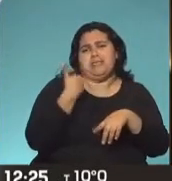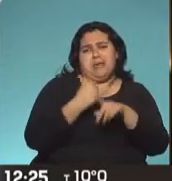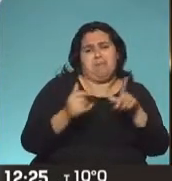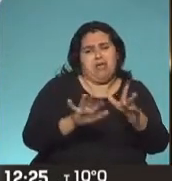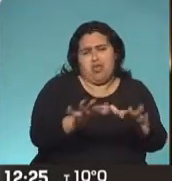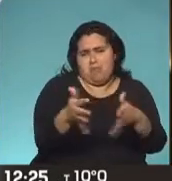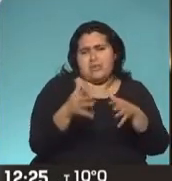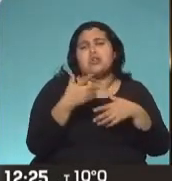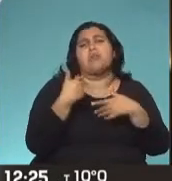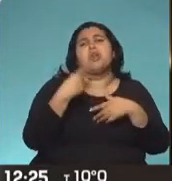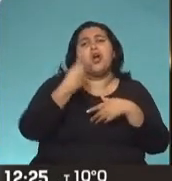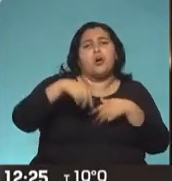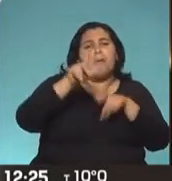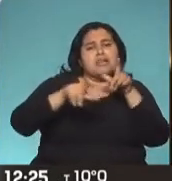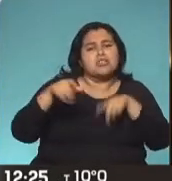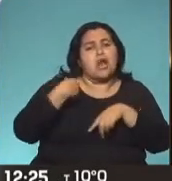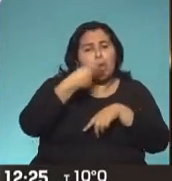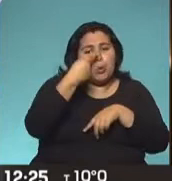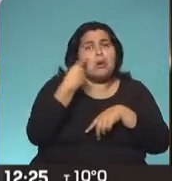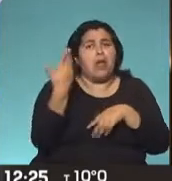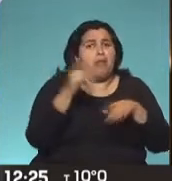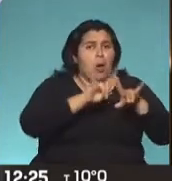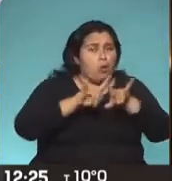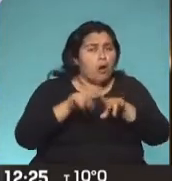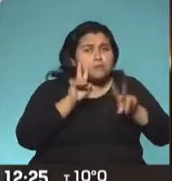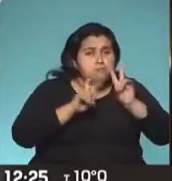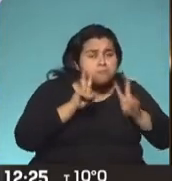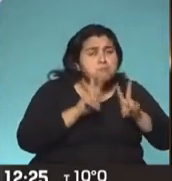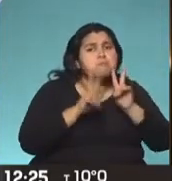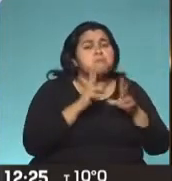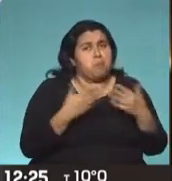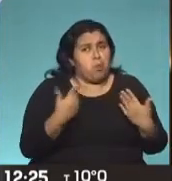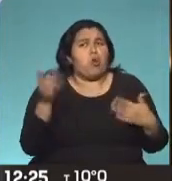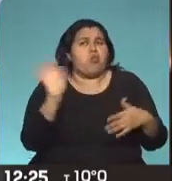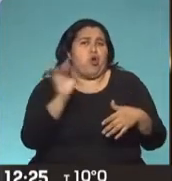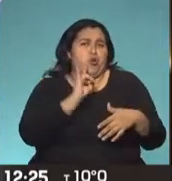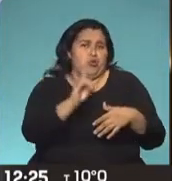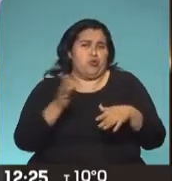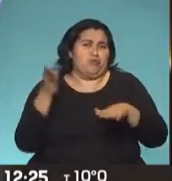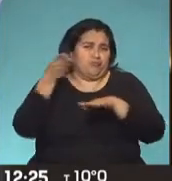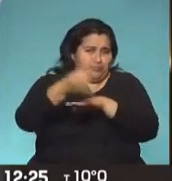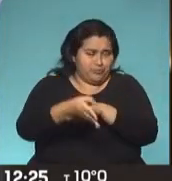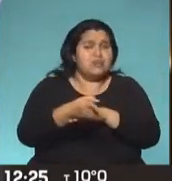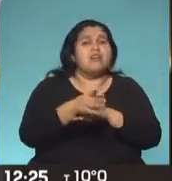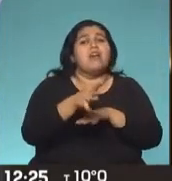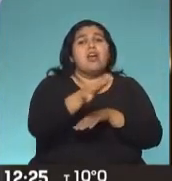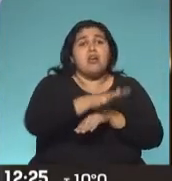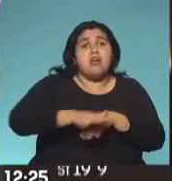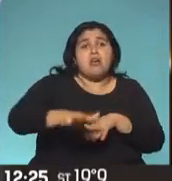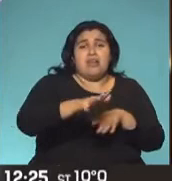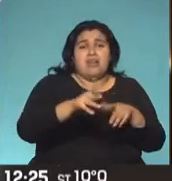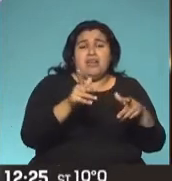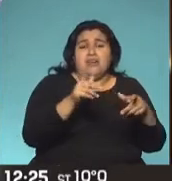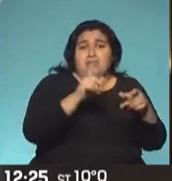así que todos los interesados se pueden meter en la página o ir en las oficinas para averiguar hay 7.000 comercios adheridos de todo el país